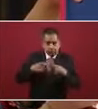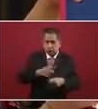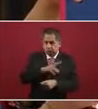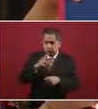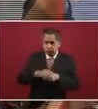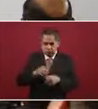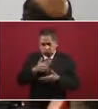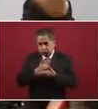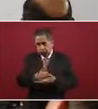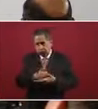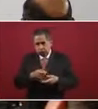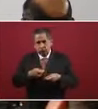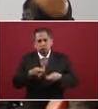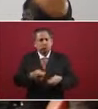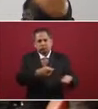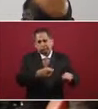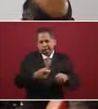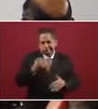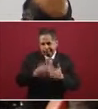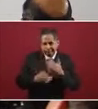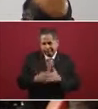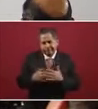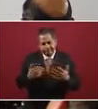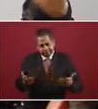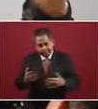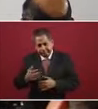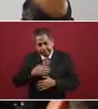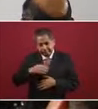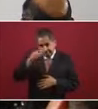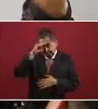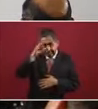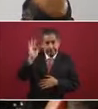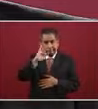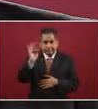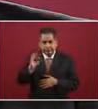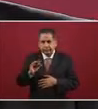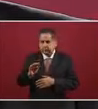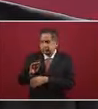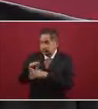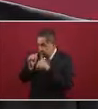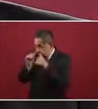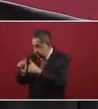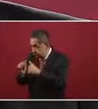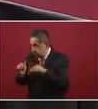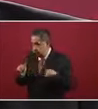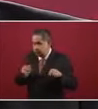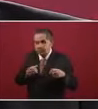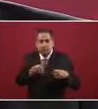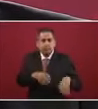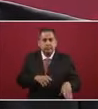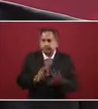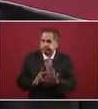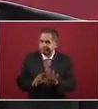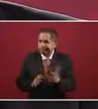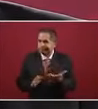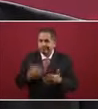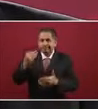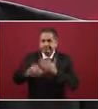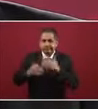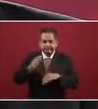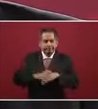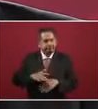todo la ayuda. Entonces, considero que se está descuidando un poco, tal vez los gobiernos locales no están